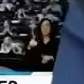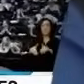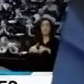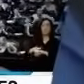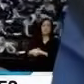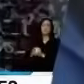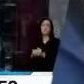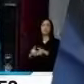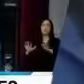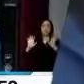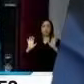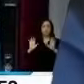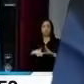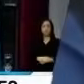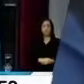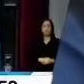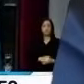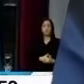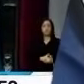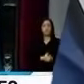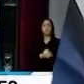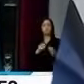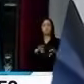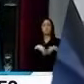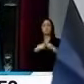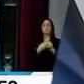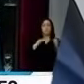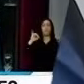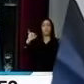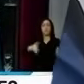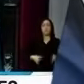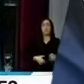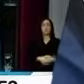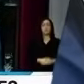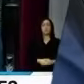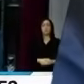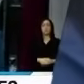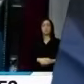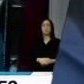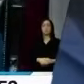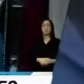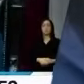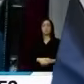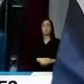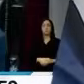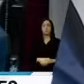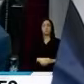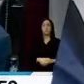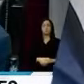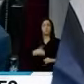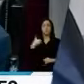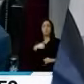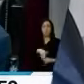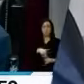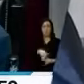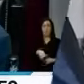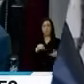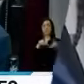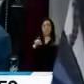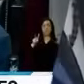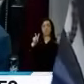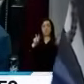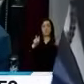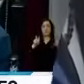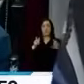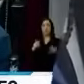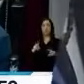que uno tenía, ¿no? Y muy lejos de lo que uno piensa o sueña, de lo que va a ser, bueno, voy a llegar a la jubilación, porque es muy distinto. Te